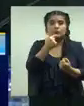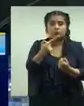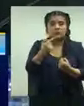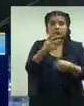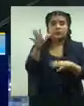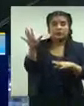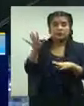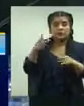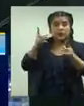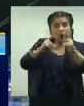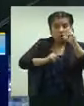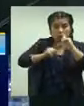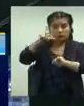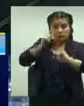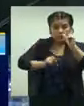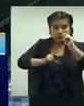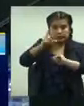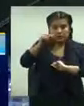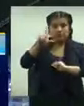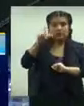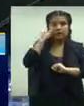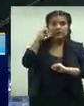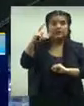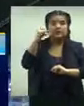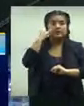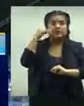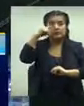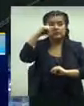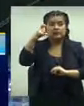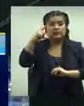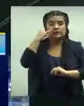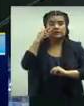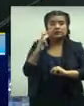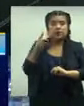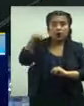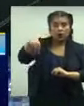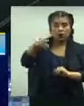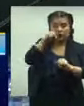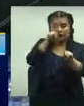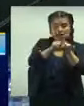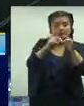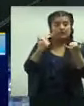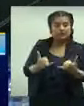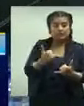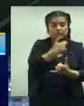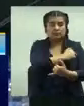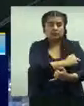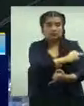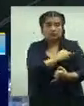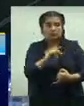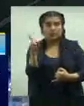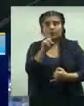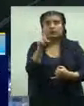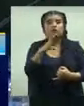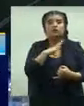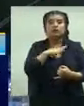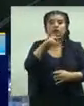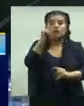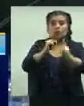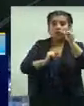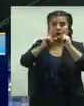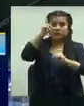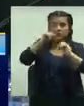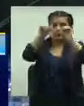sus eventos de cotización y licitación. Hemos encontrado unidades ejecutoras también de que no hacen eventos de